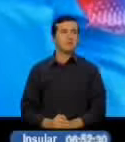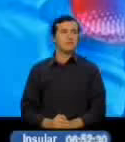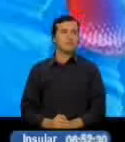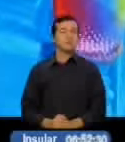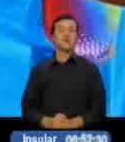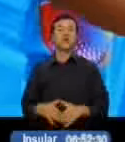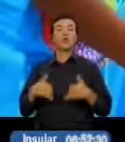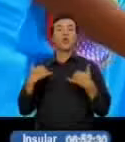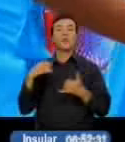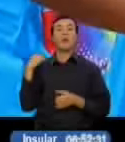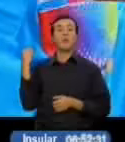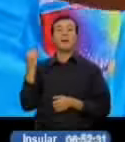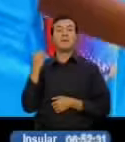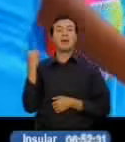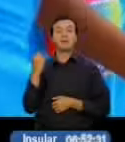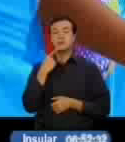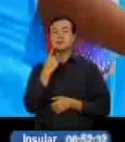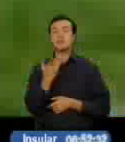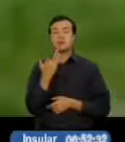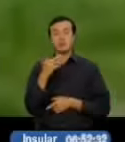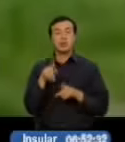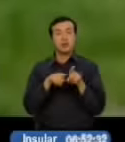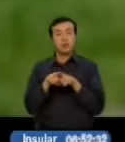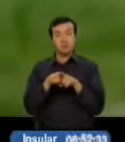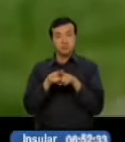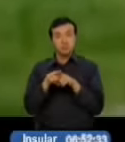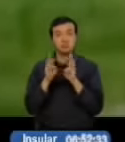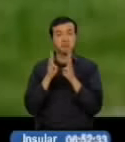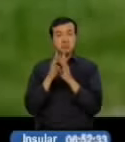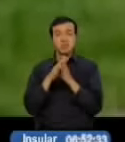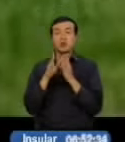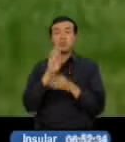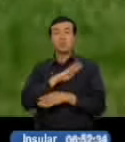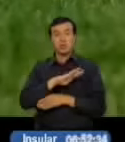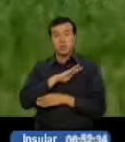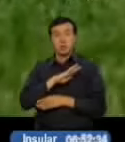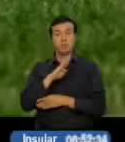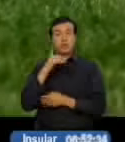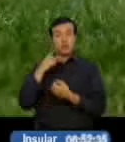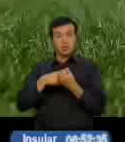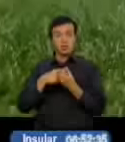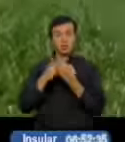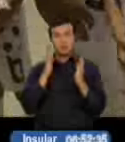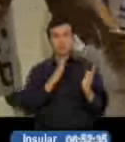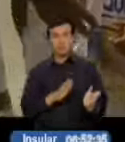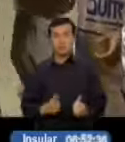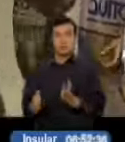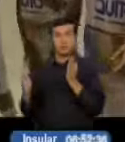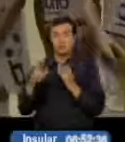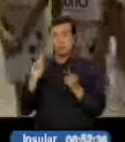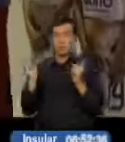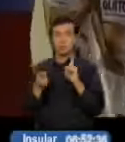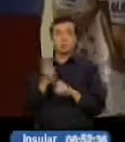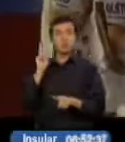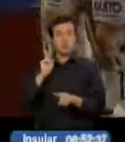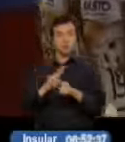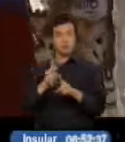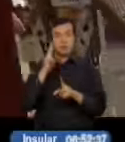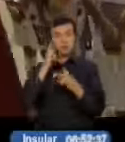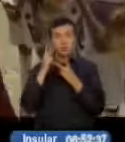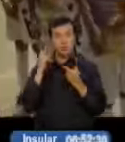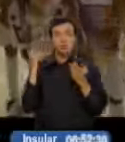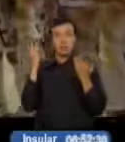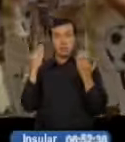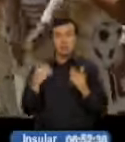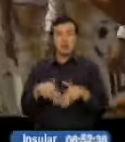La Copa de los Guambras es un evento deportivo organizado por el municipio metropolitano de Quito, que en su segunda edición llegará a